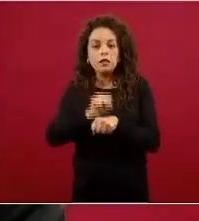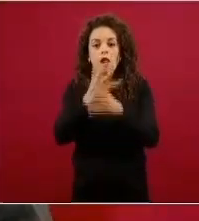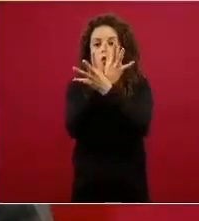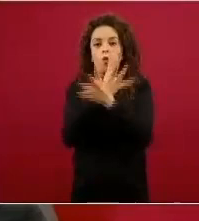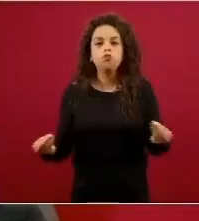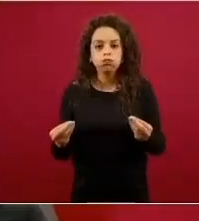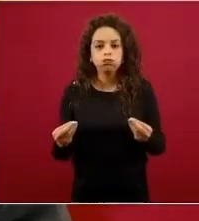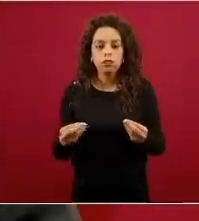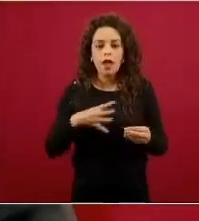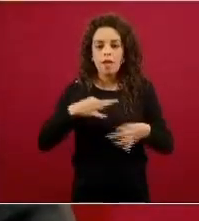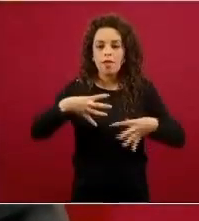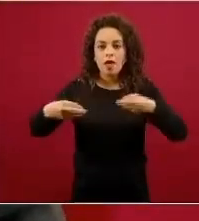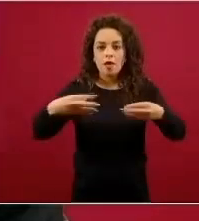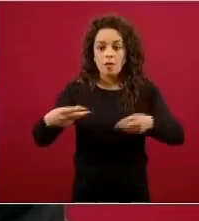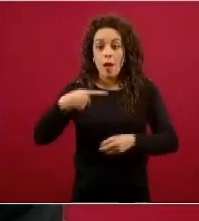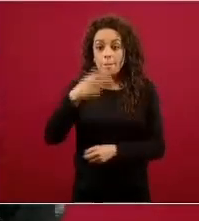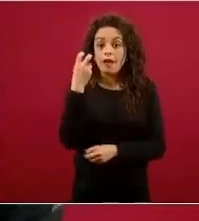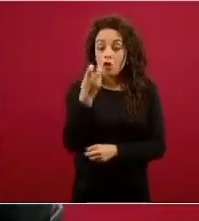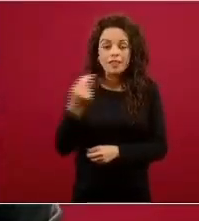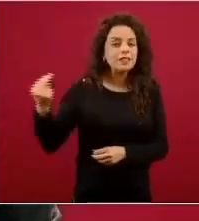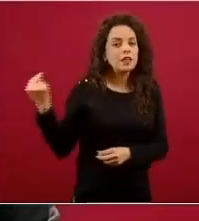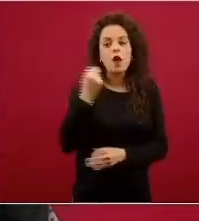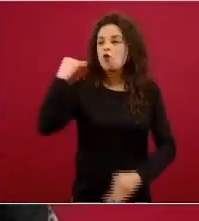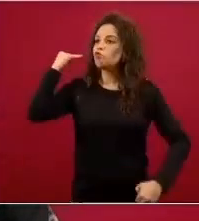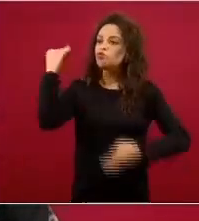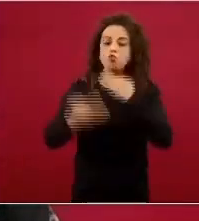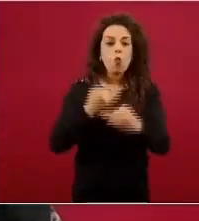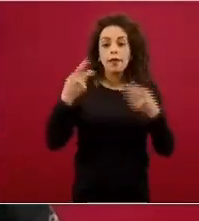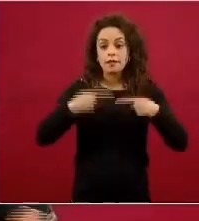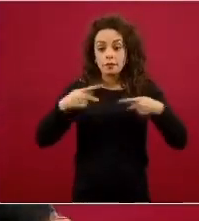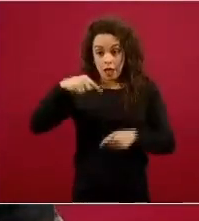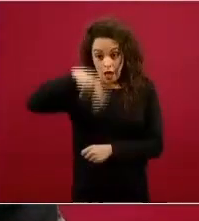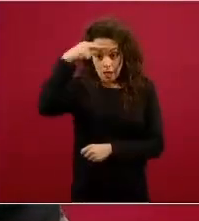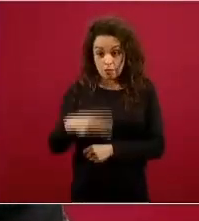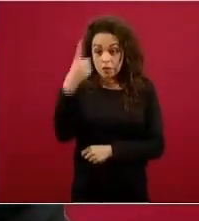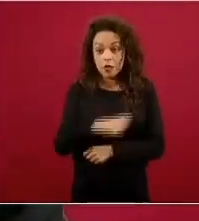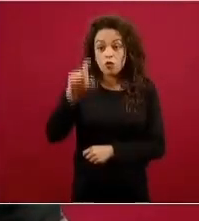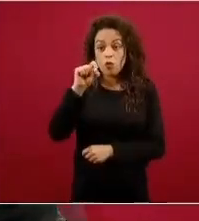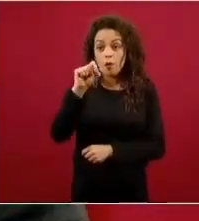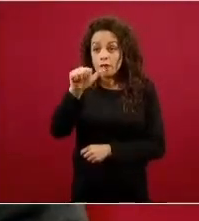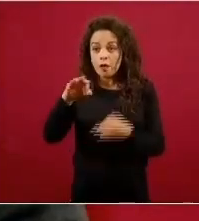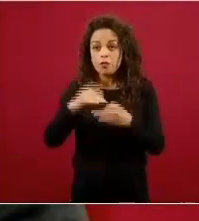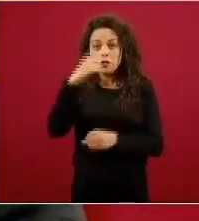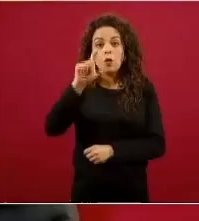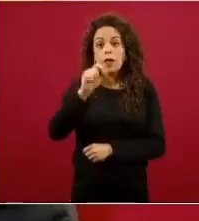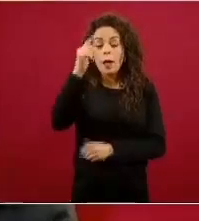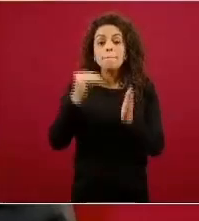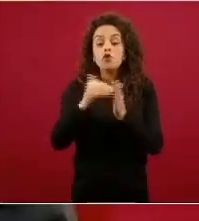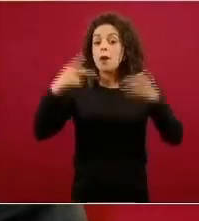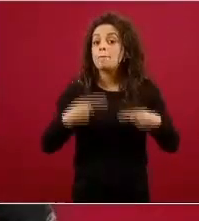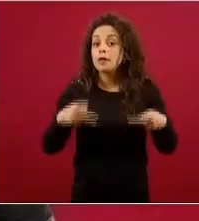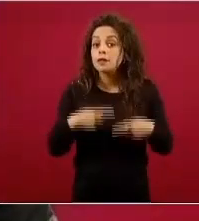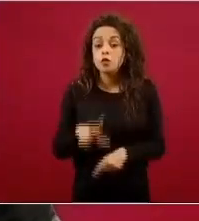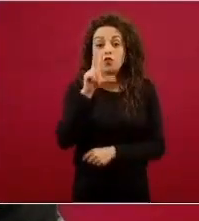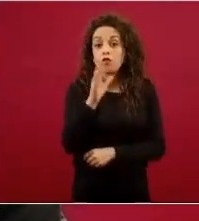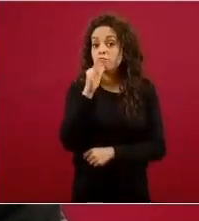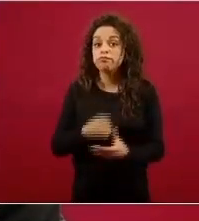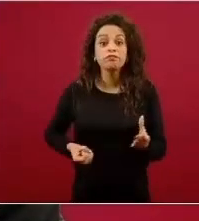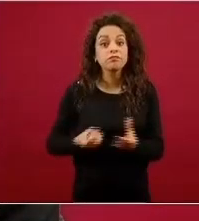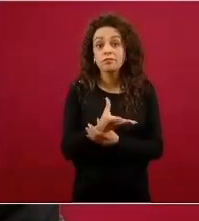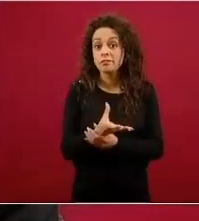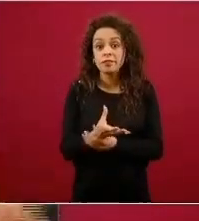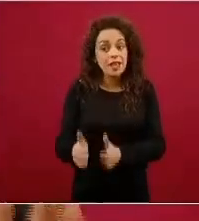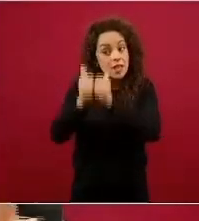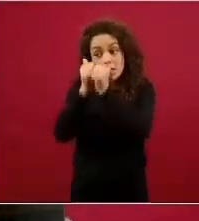eso requiere que todas las personas, absolutamente todas, estaríamos en México hablando de 126, casi 27 millones de personas que no se muevan, que no salgan de su